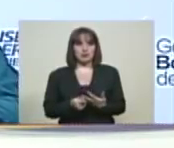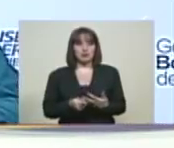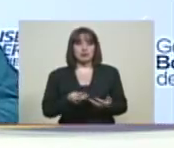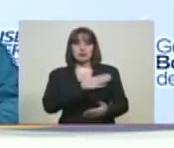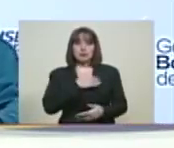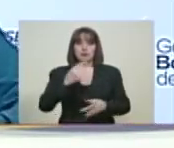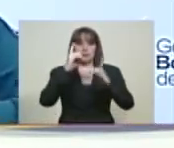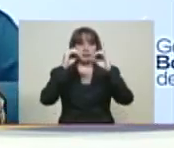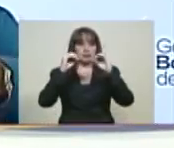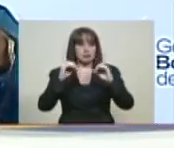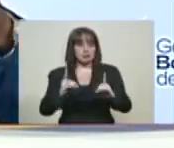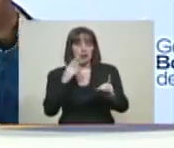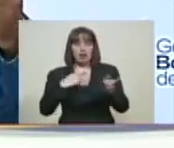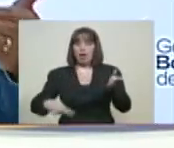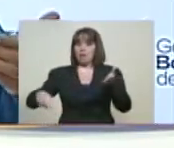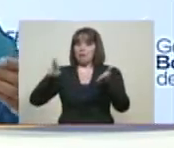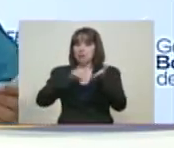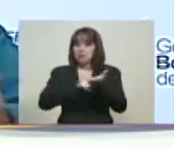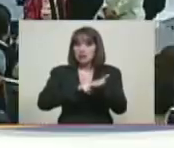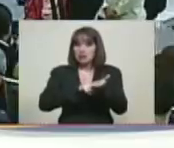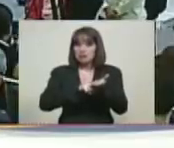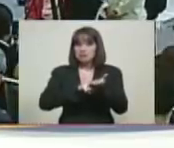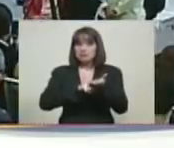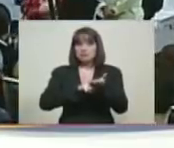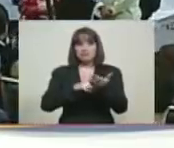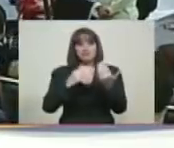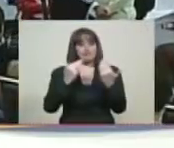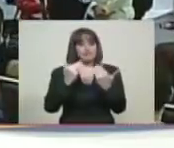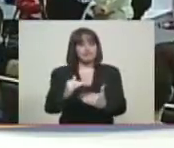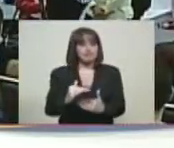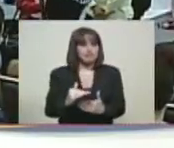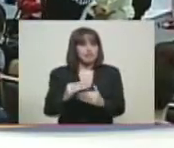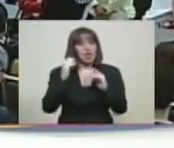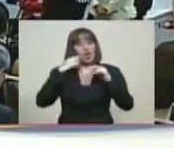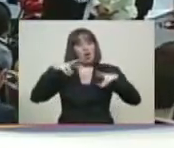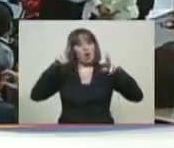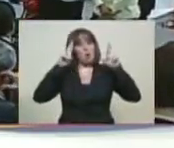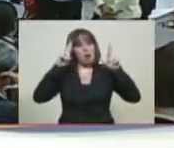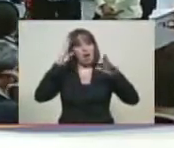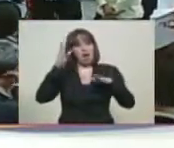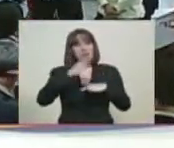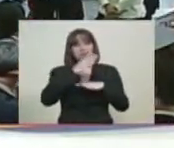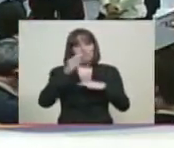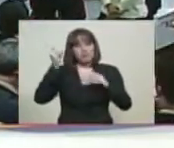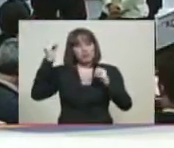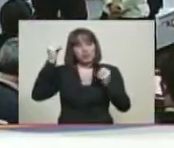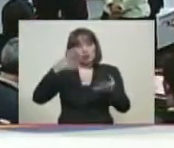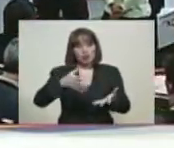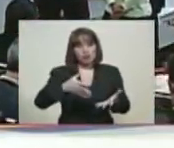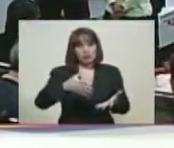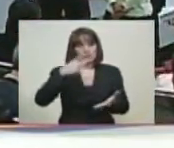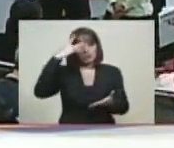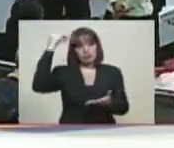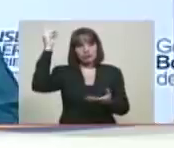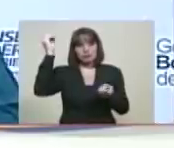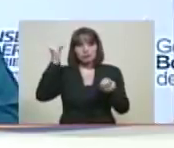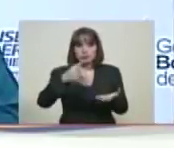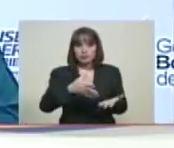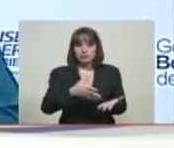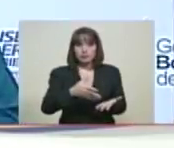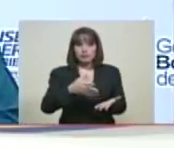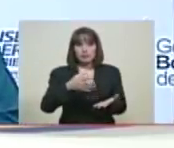si reinciden a mediano plazo o si ojalá con la bendición de dios nuestro señor